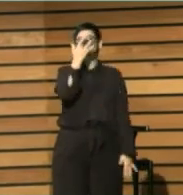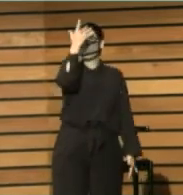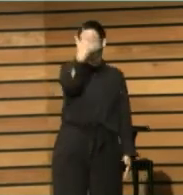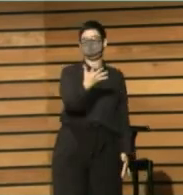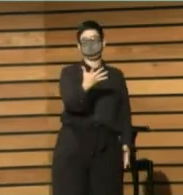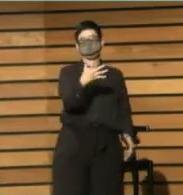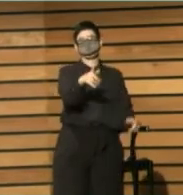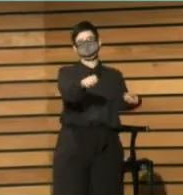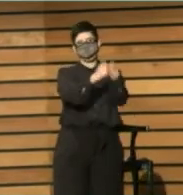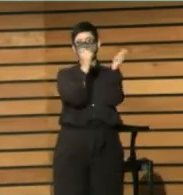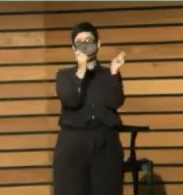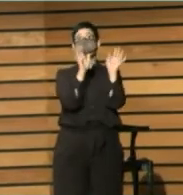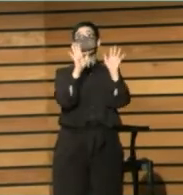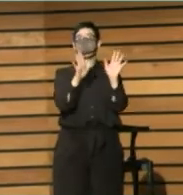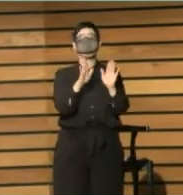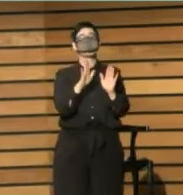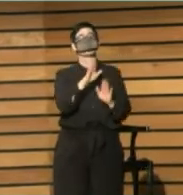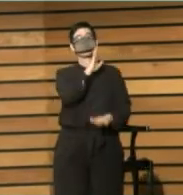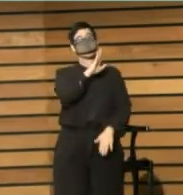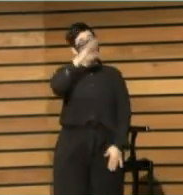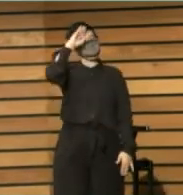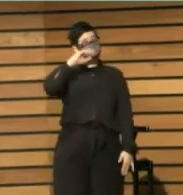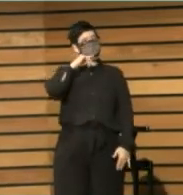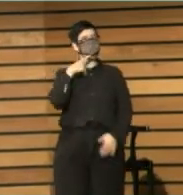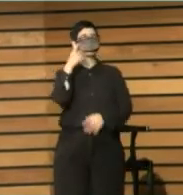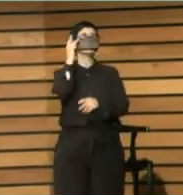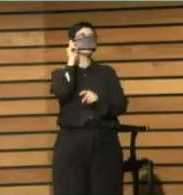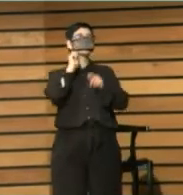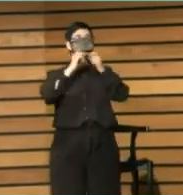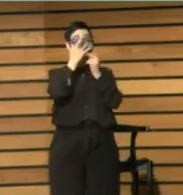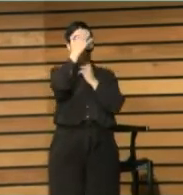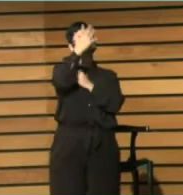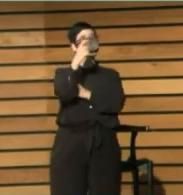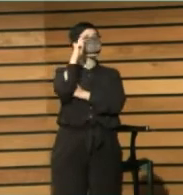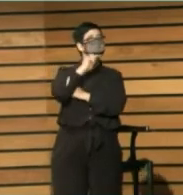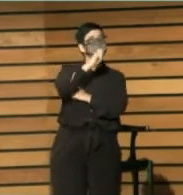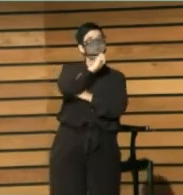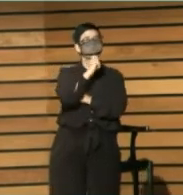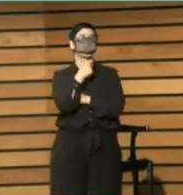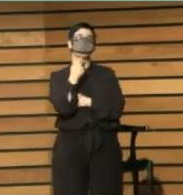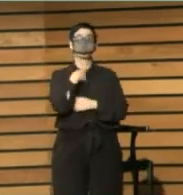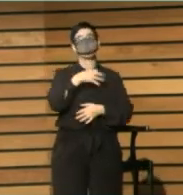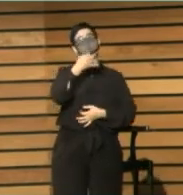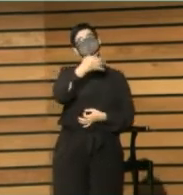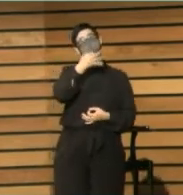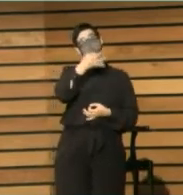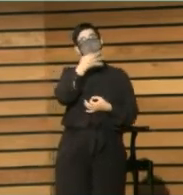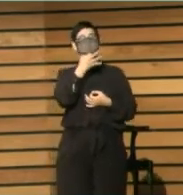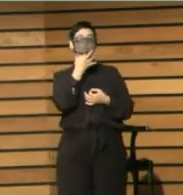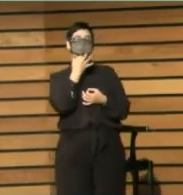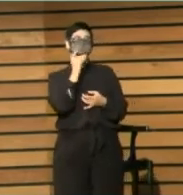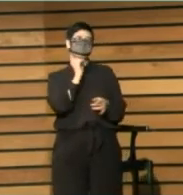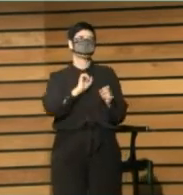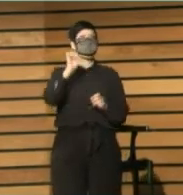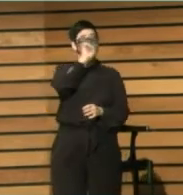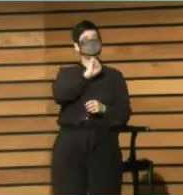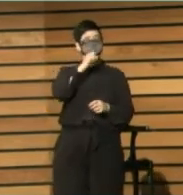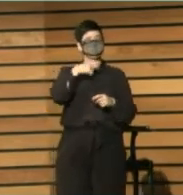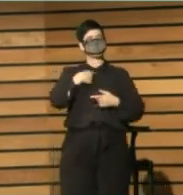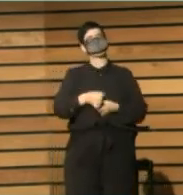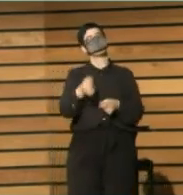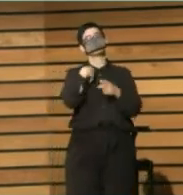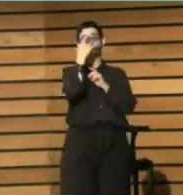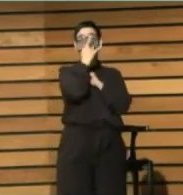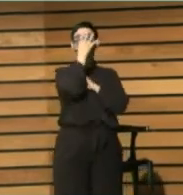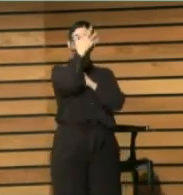embargo, ante el que mi padre se afeitaba tarareando y ante el que yo tarareaba como si así consiguiera que me saliera la barba antes de